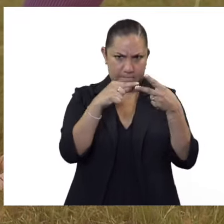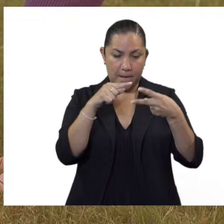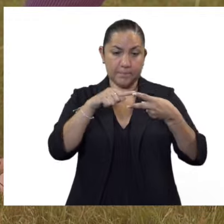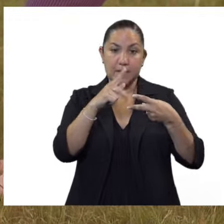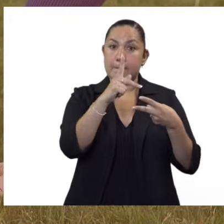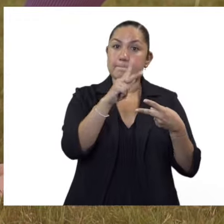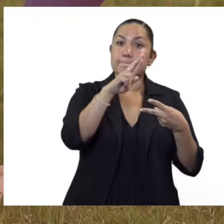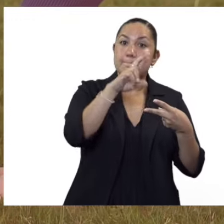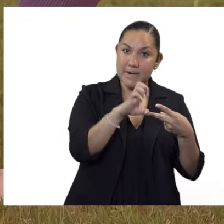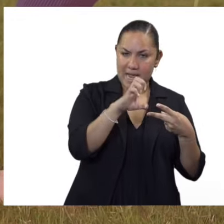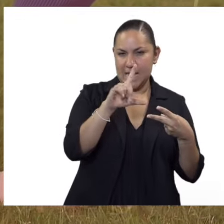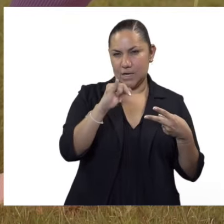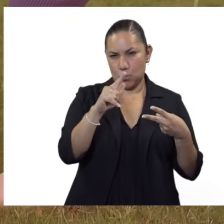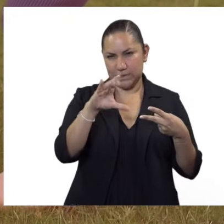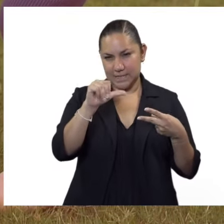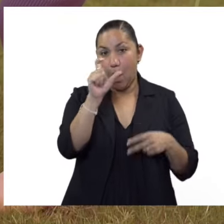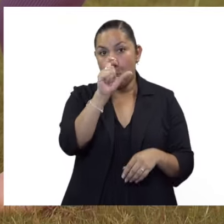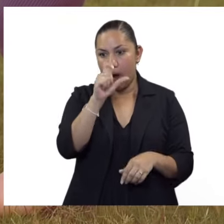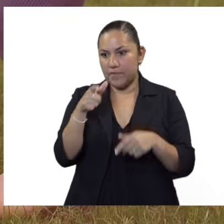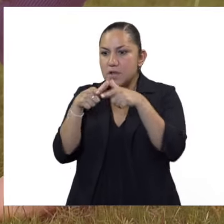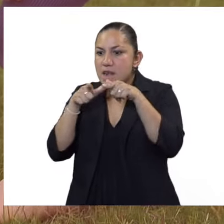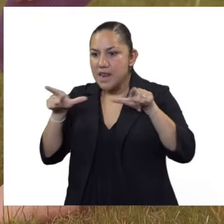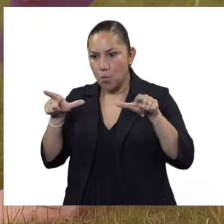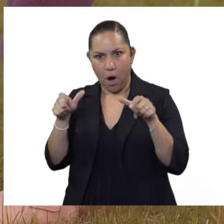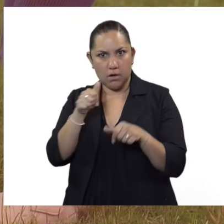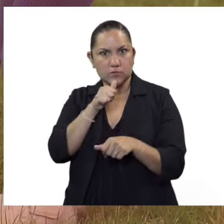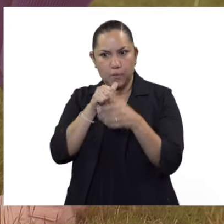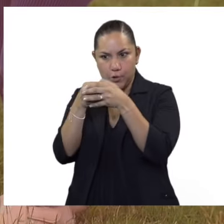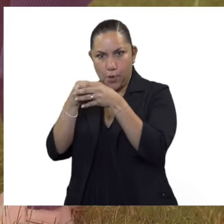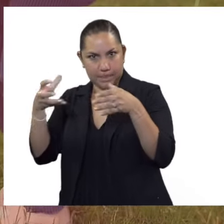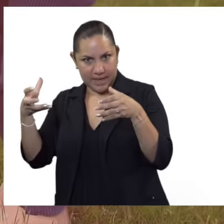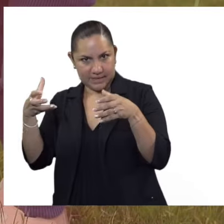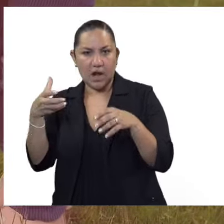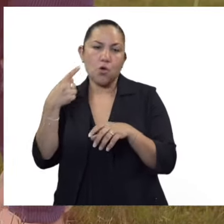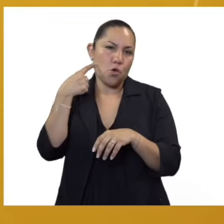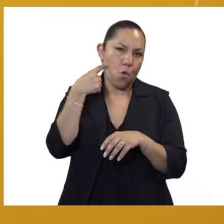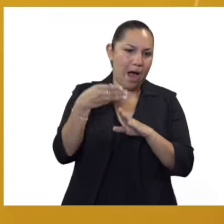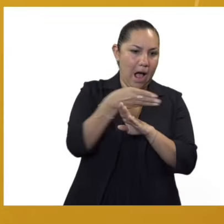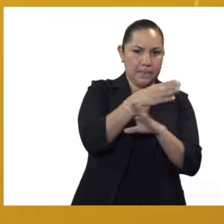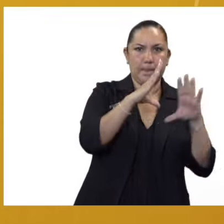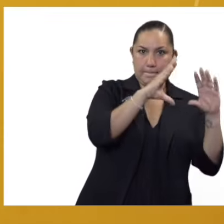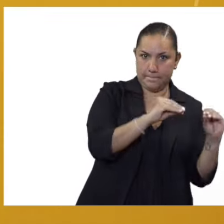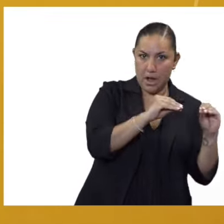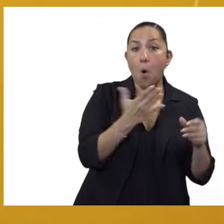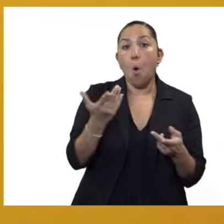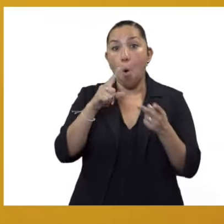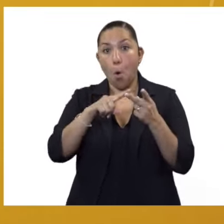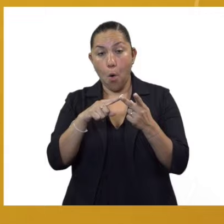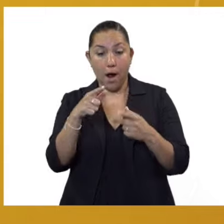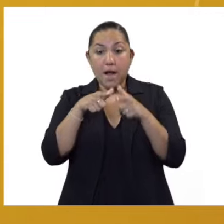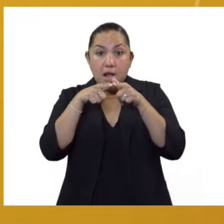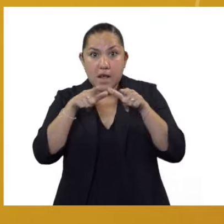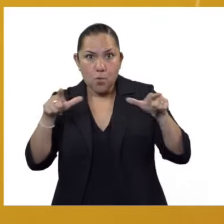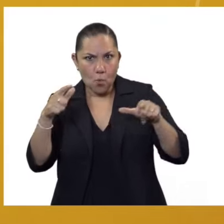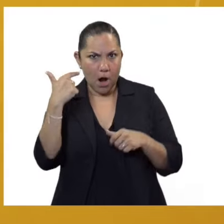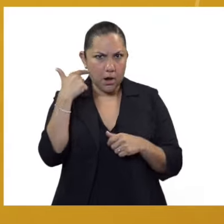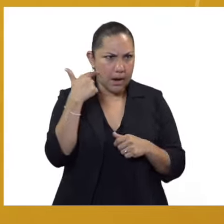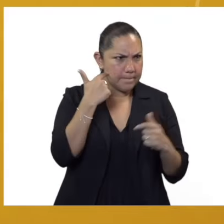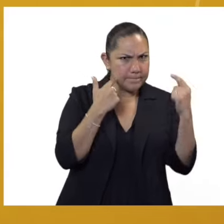que ocurre antes del desarrollo del lenguaje y la post lingüística que ocurre después de que el lenguaje ya